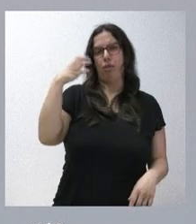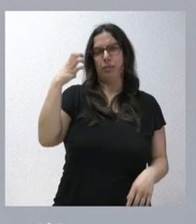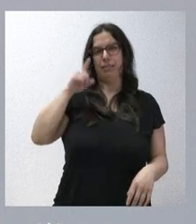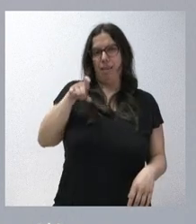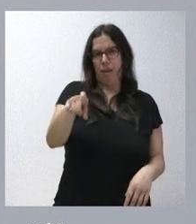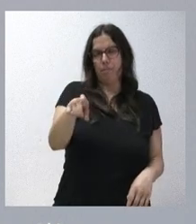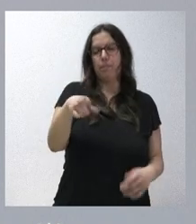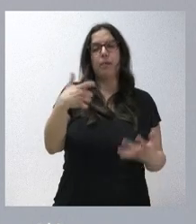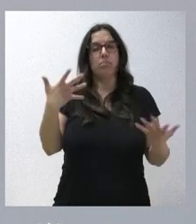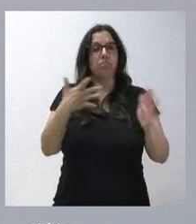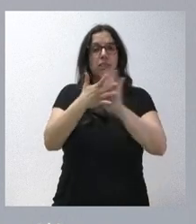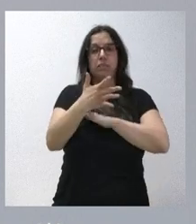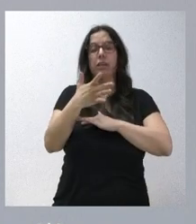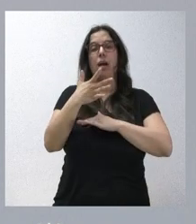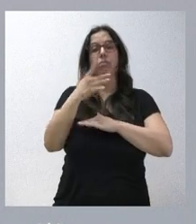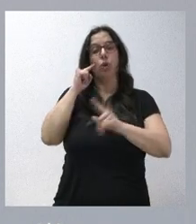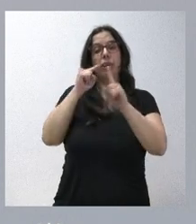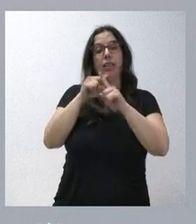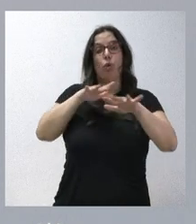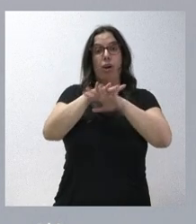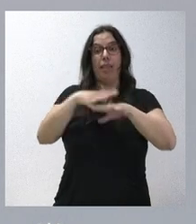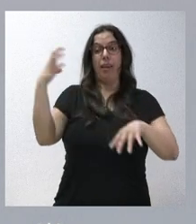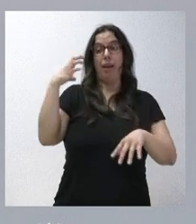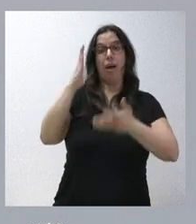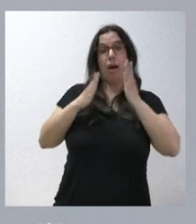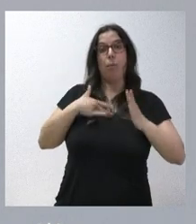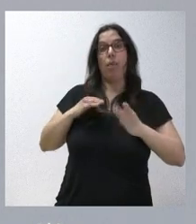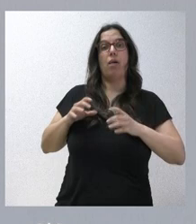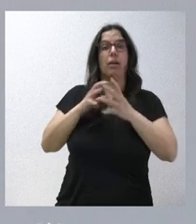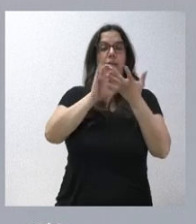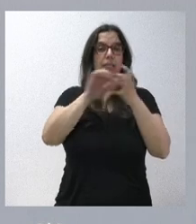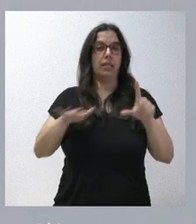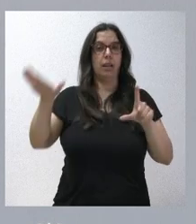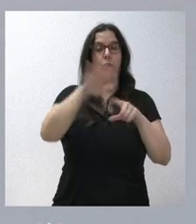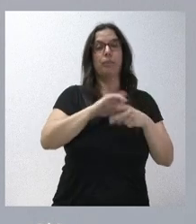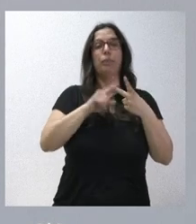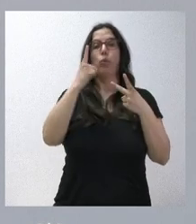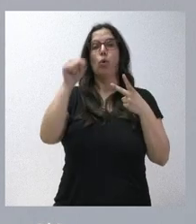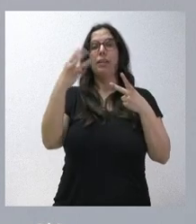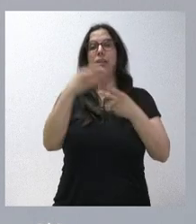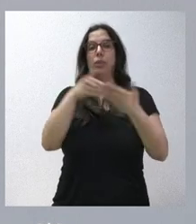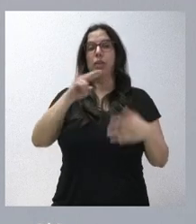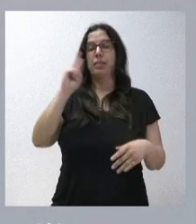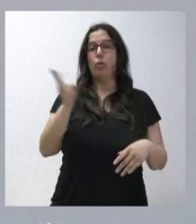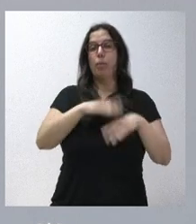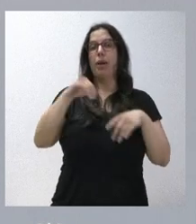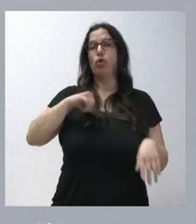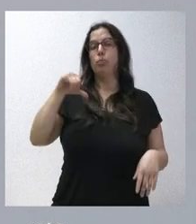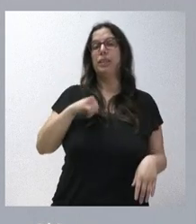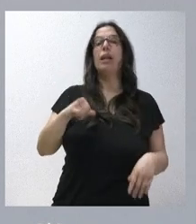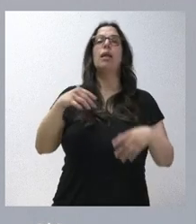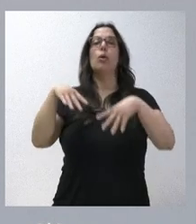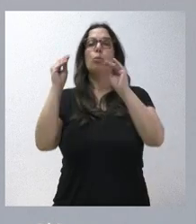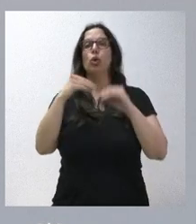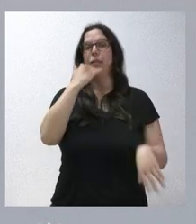avanzando en el objetivo de extender la radioterapia en Castilla de León 1,3 millones de euros para suministros sanitarios en los complejos hospitalarios de Burgos y de